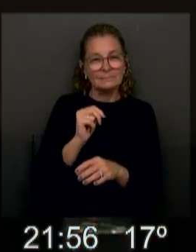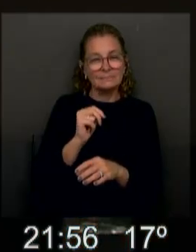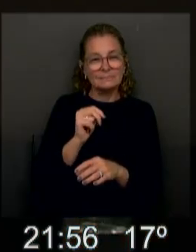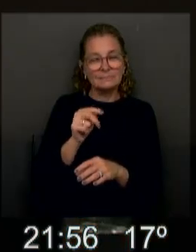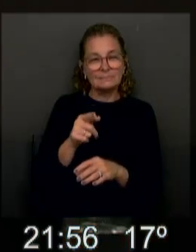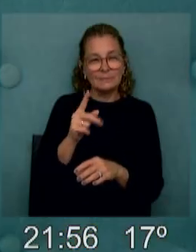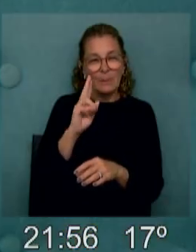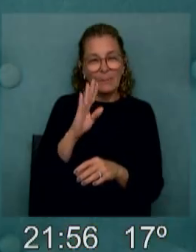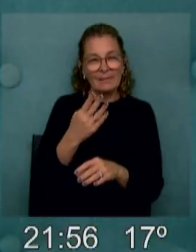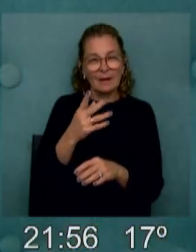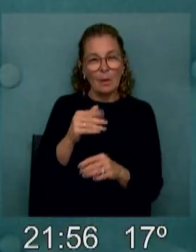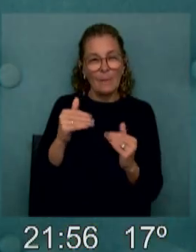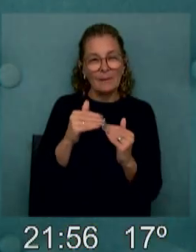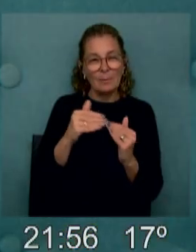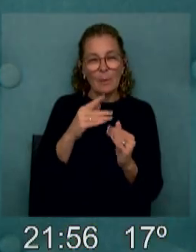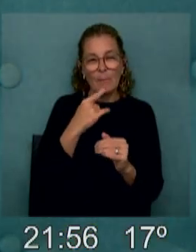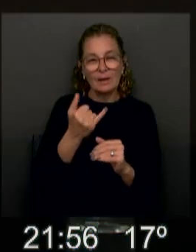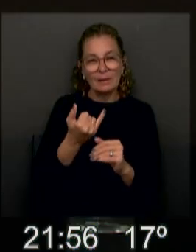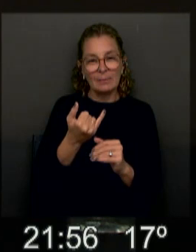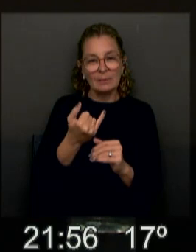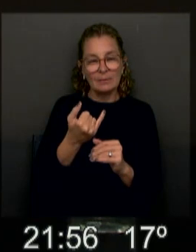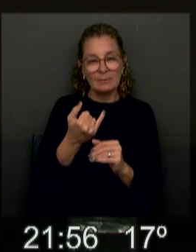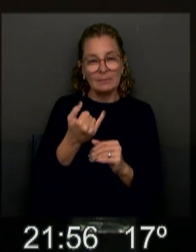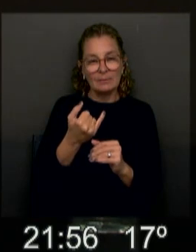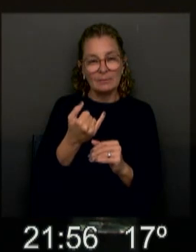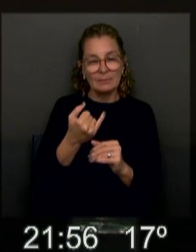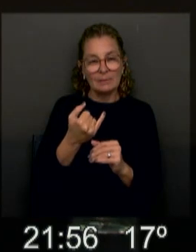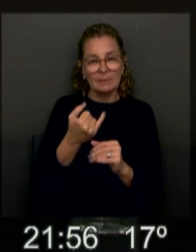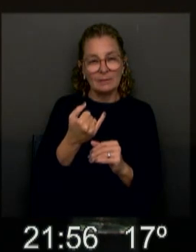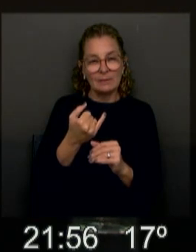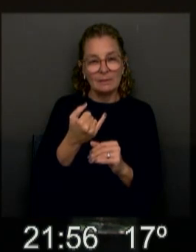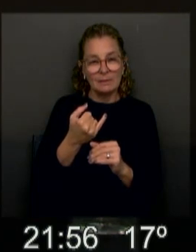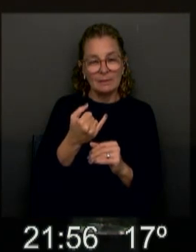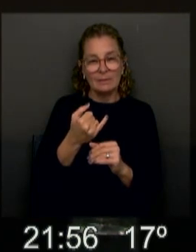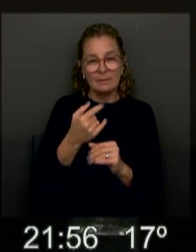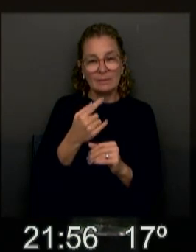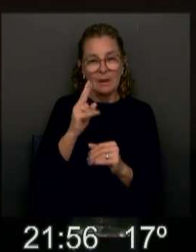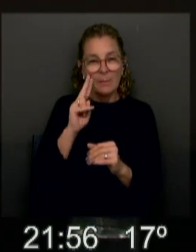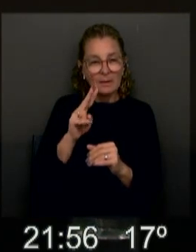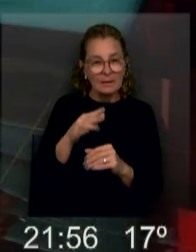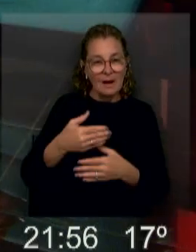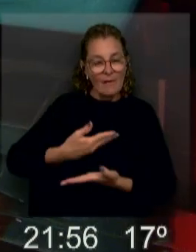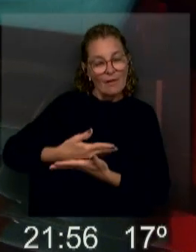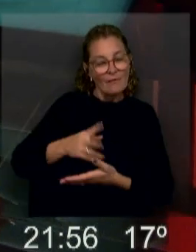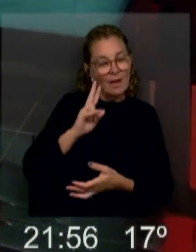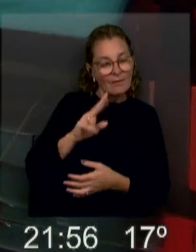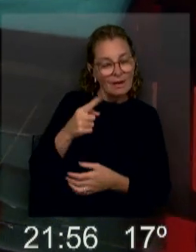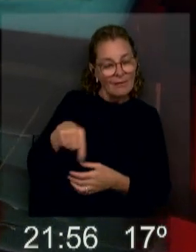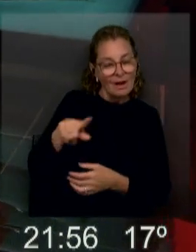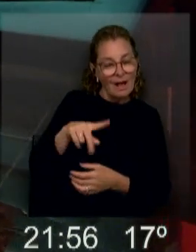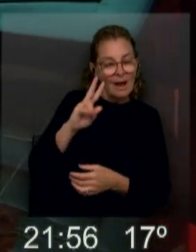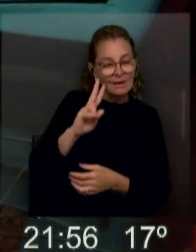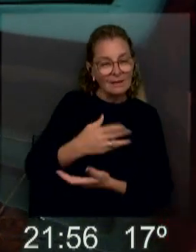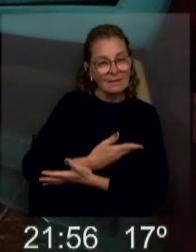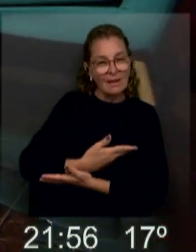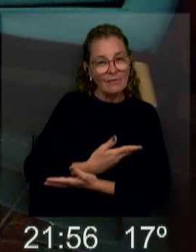les pasaría lo mismo, por ejemplo? Bien. Desde el cochecito. Ah, sí. Como desde el bebé y lo mirás desde el cochecito por arriba. Se le ve la carita,